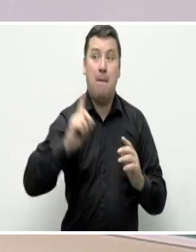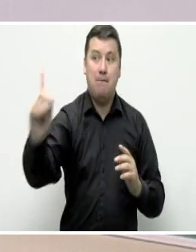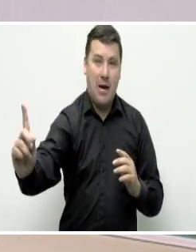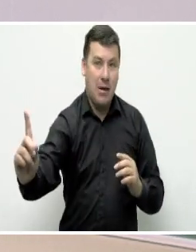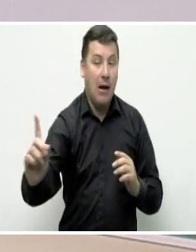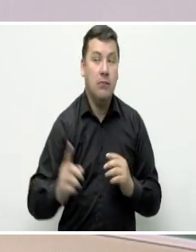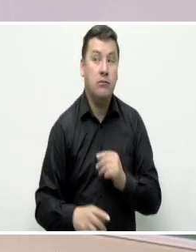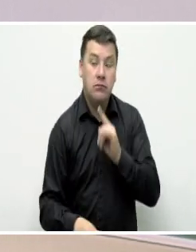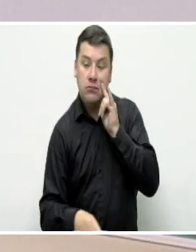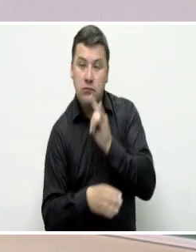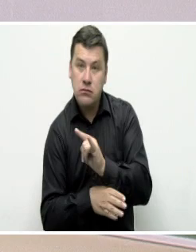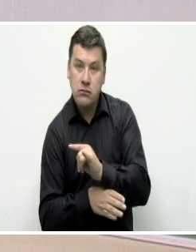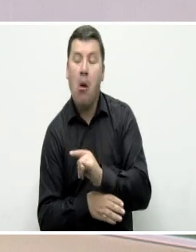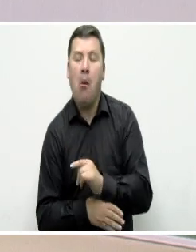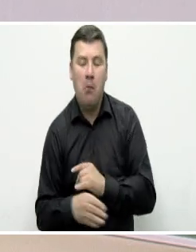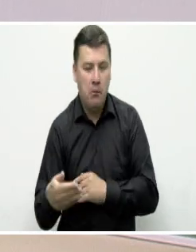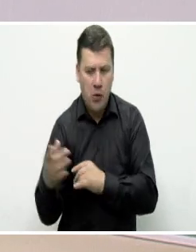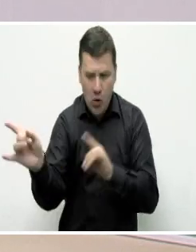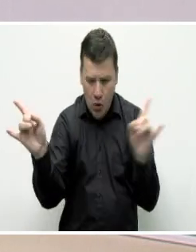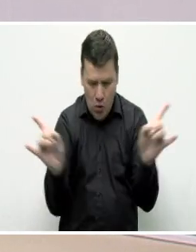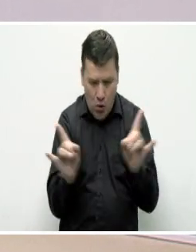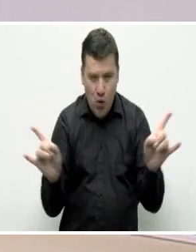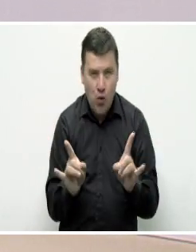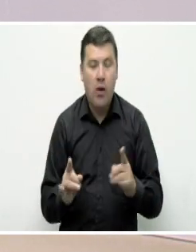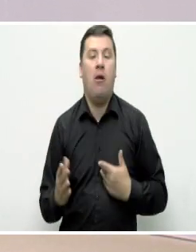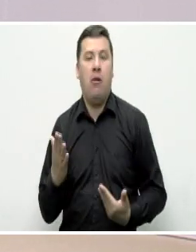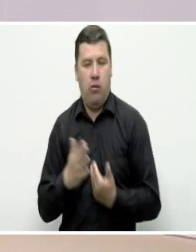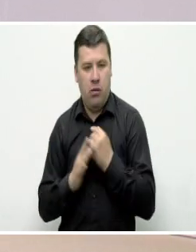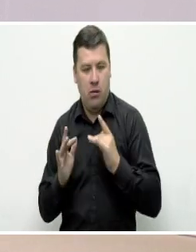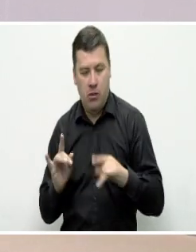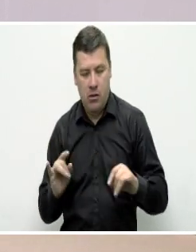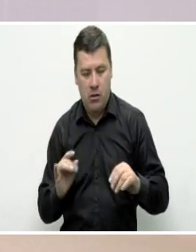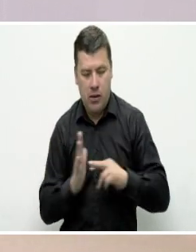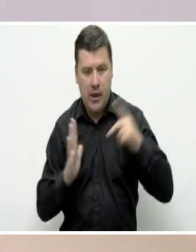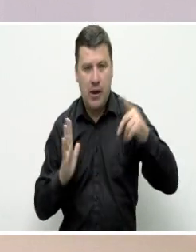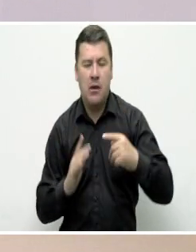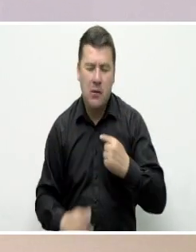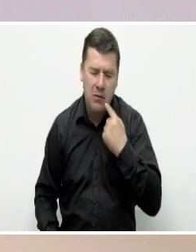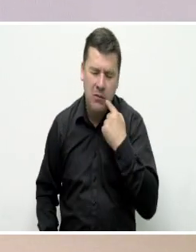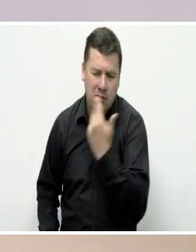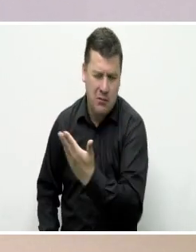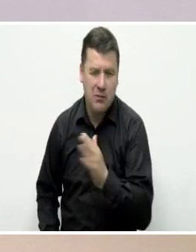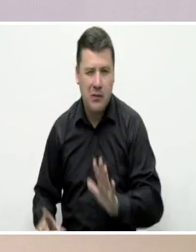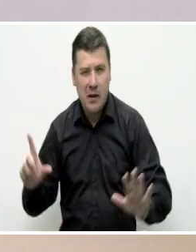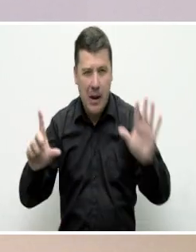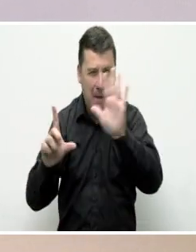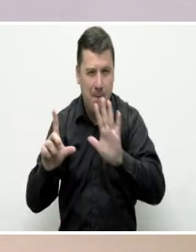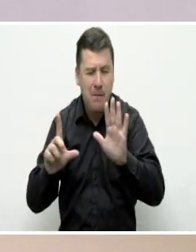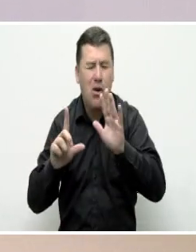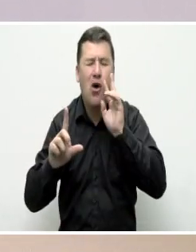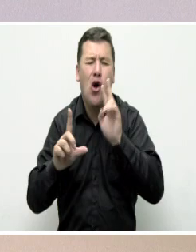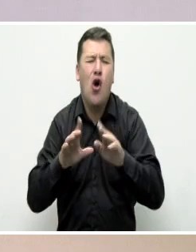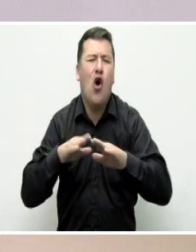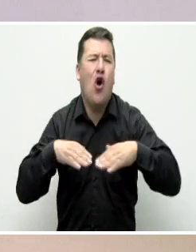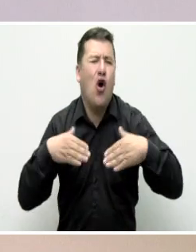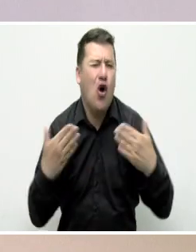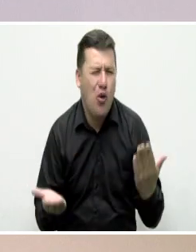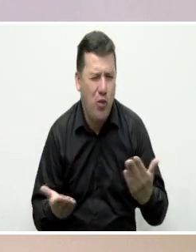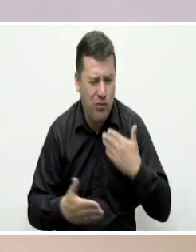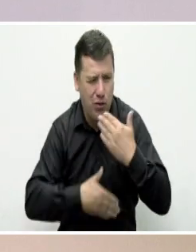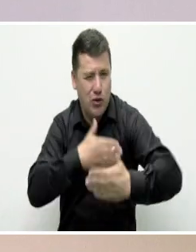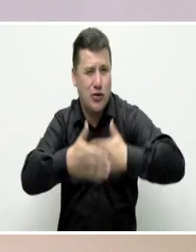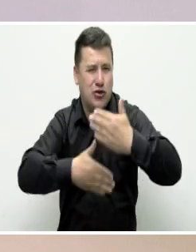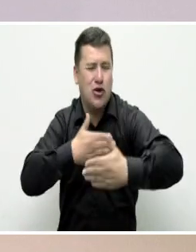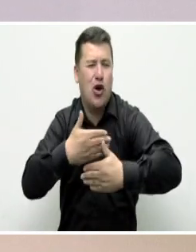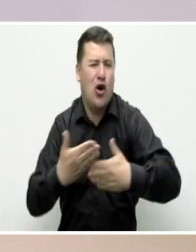y podían monitorear el desarrollo de la jornada electoral. Veamos en este video cómo fue ese